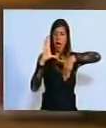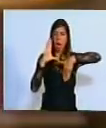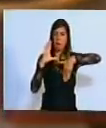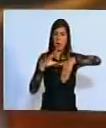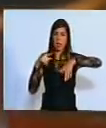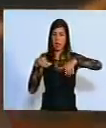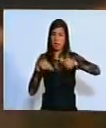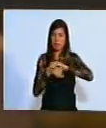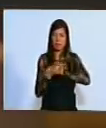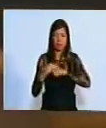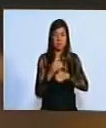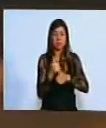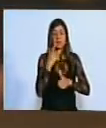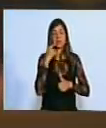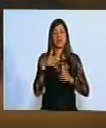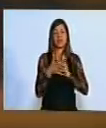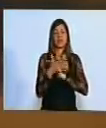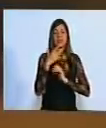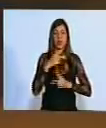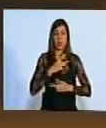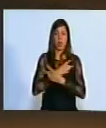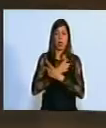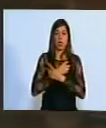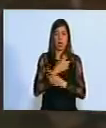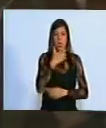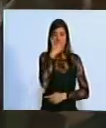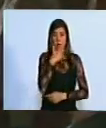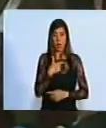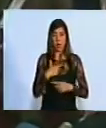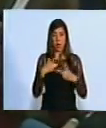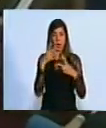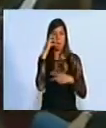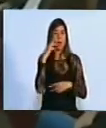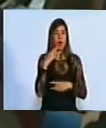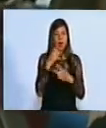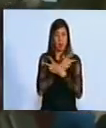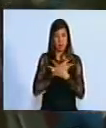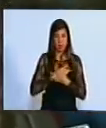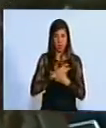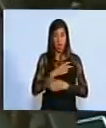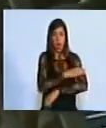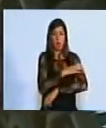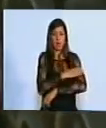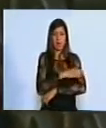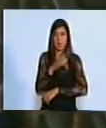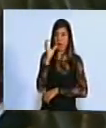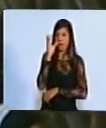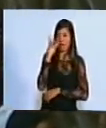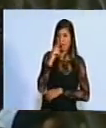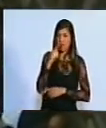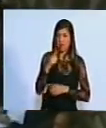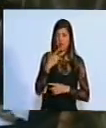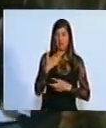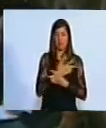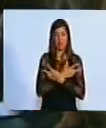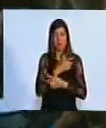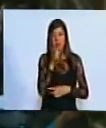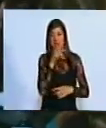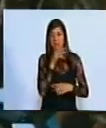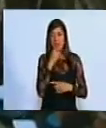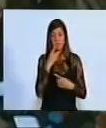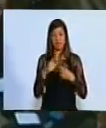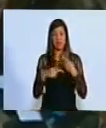para verificar su estado de conservación y la duda razonable de si eran sus restos, así como la razón de su muerte, fue